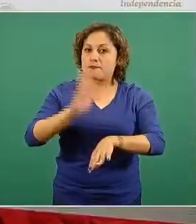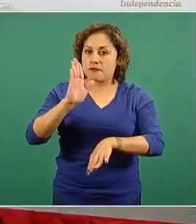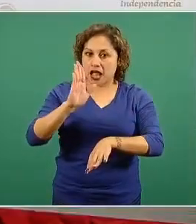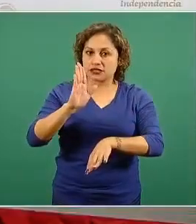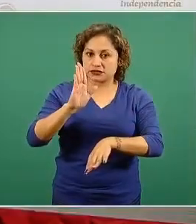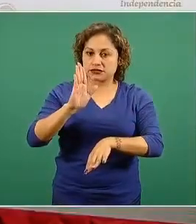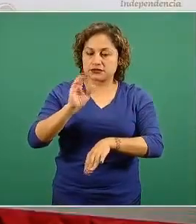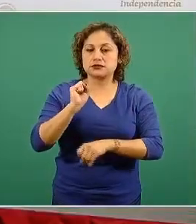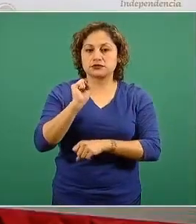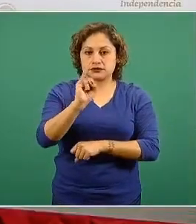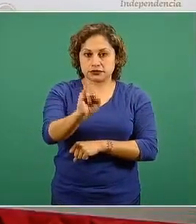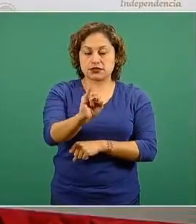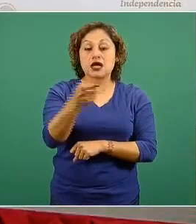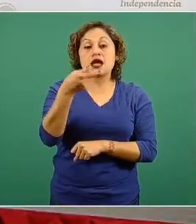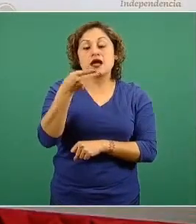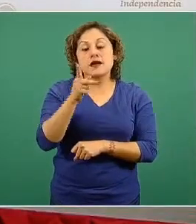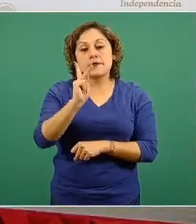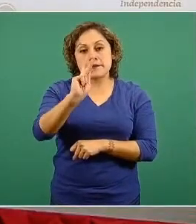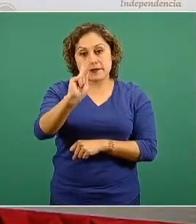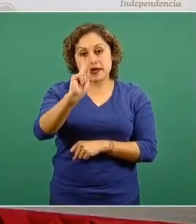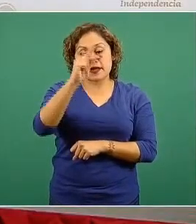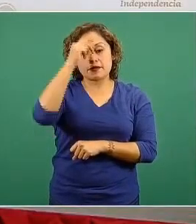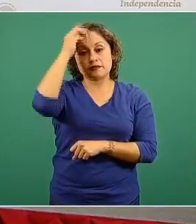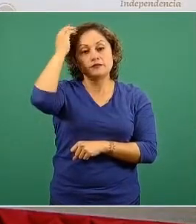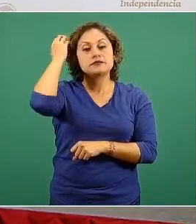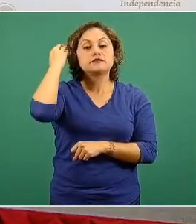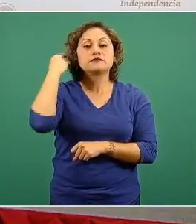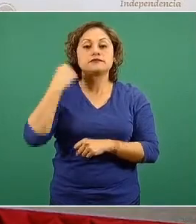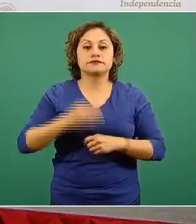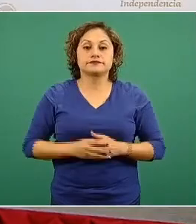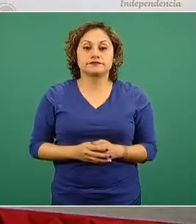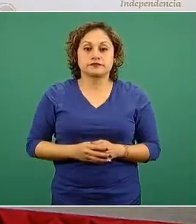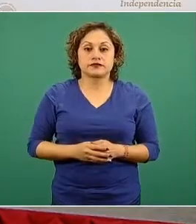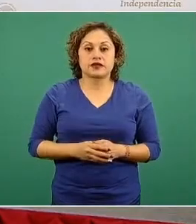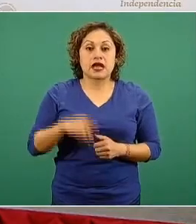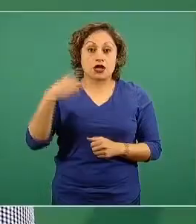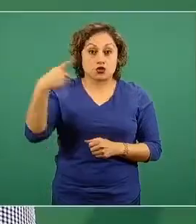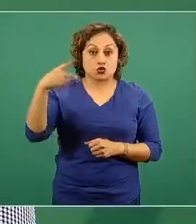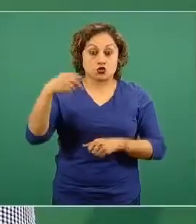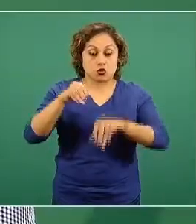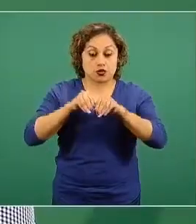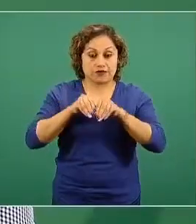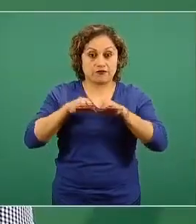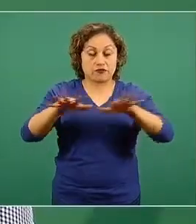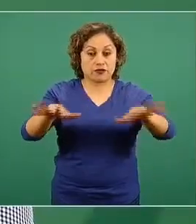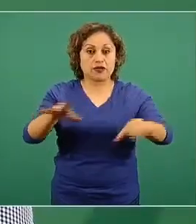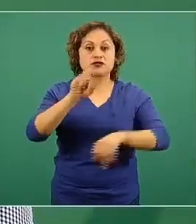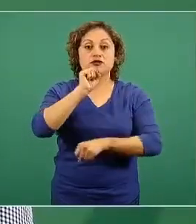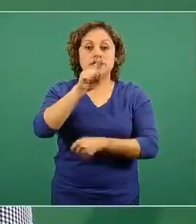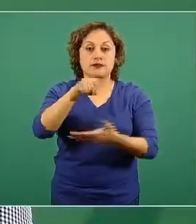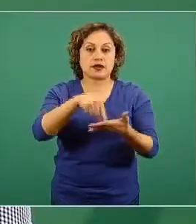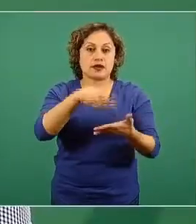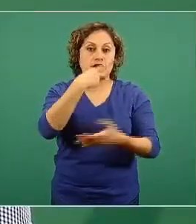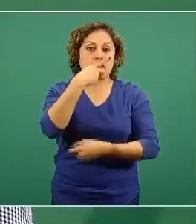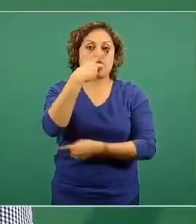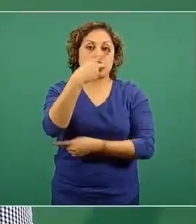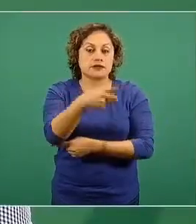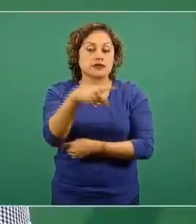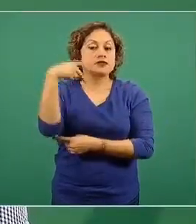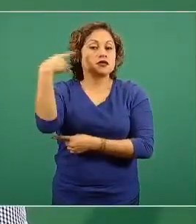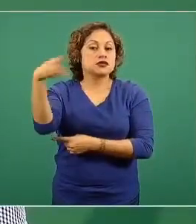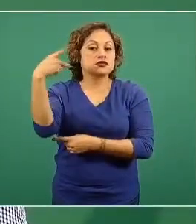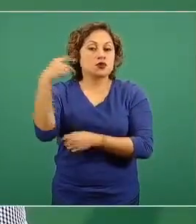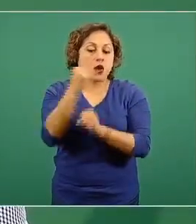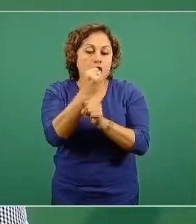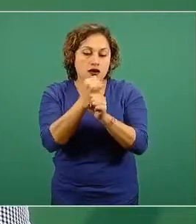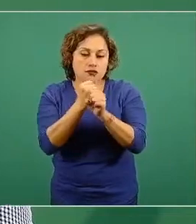variante. Sin embargo, una de las publicaciones que en su momento ellos emitieron es que precisamente estaban llevando a cabo estudios más